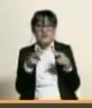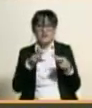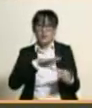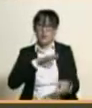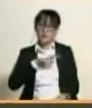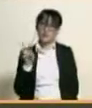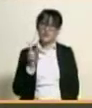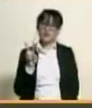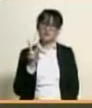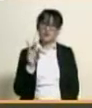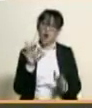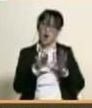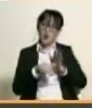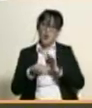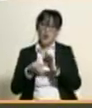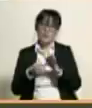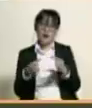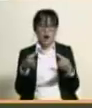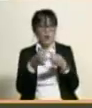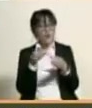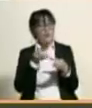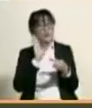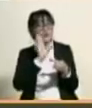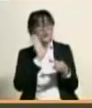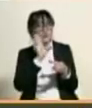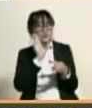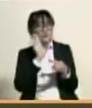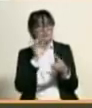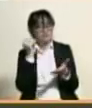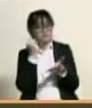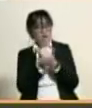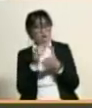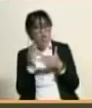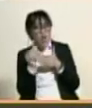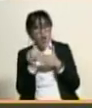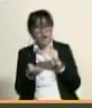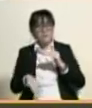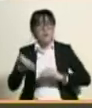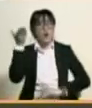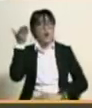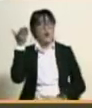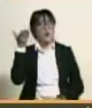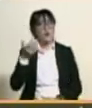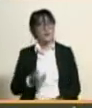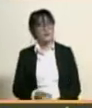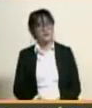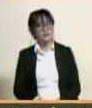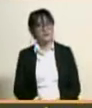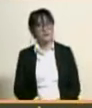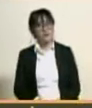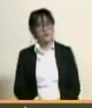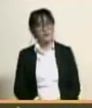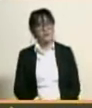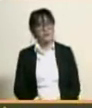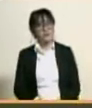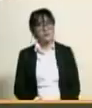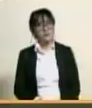nuestro país, a las mafias que marcan el dólar criminal y con eso